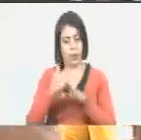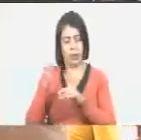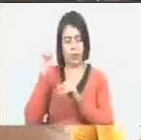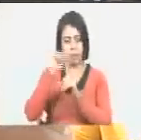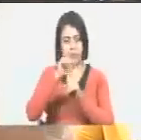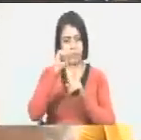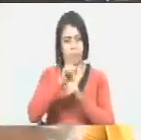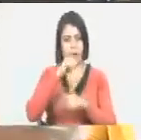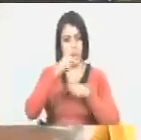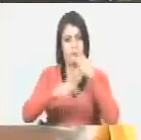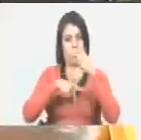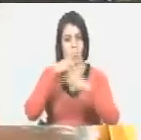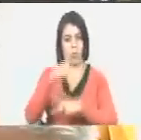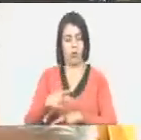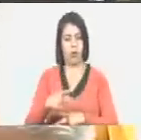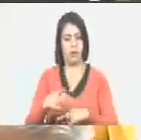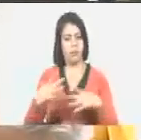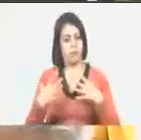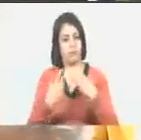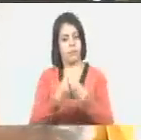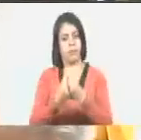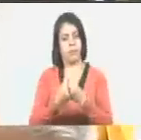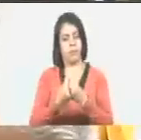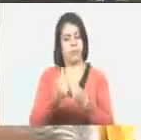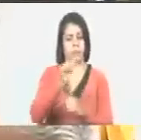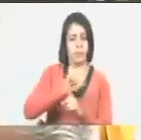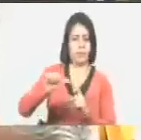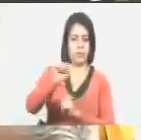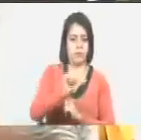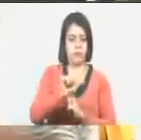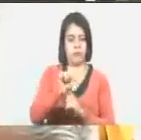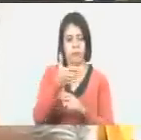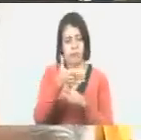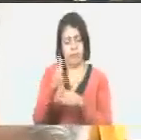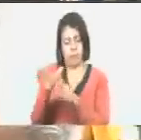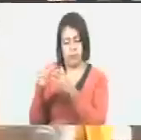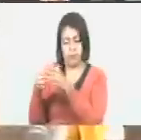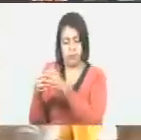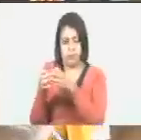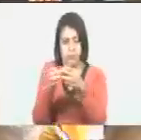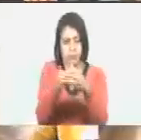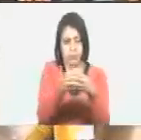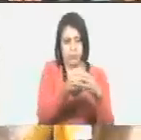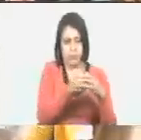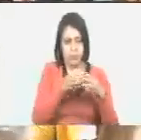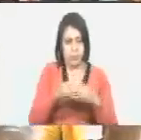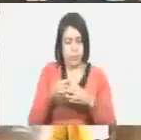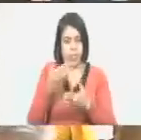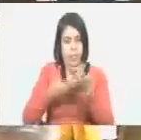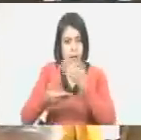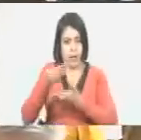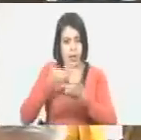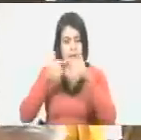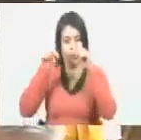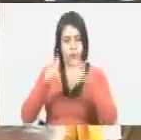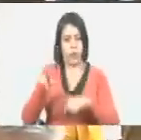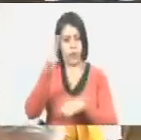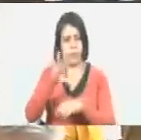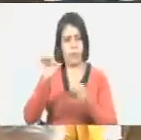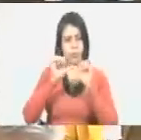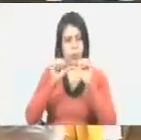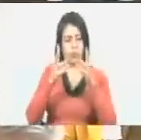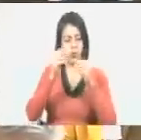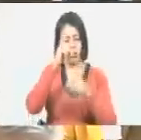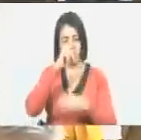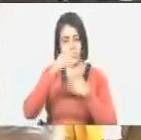luchas políticas nos lleven al ambiente de polarización que ha estado imperando en este país durante